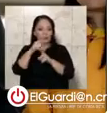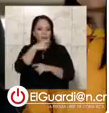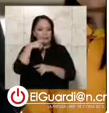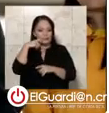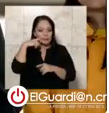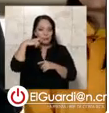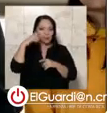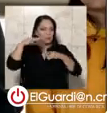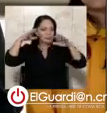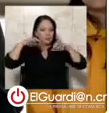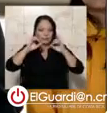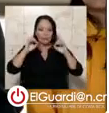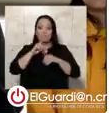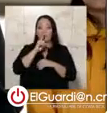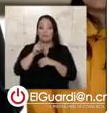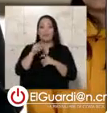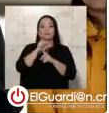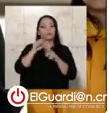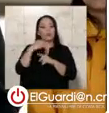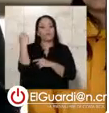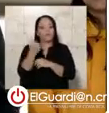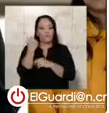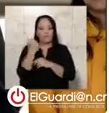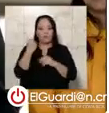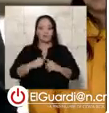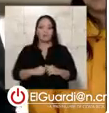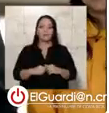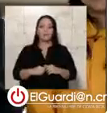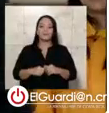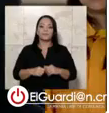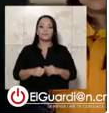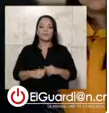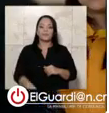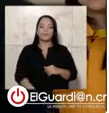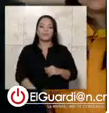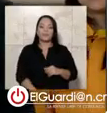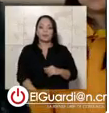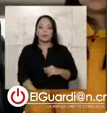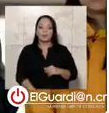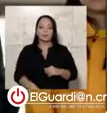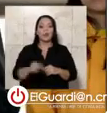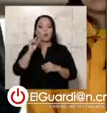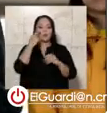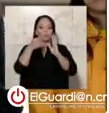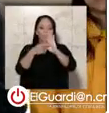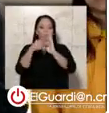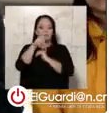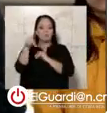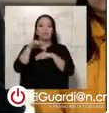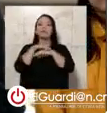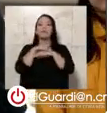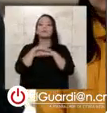presidente del ICE, realmente hemos tenido un fenómeno del Niño muy fuerte. Y ahora, como vamos a ver en la presentación, por favor,